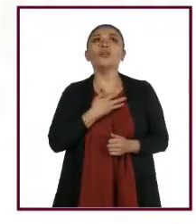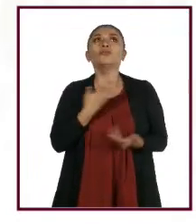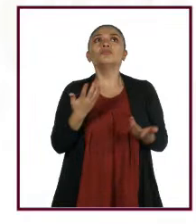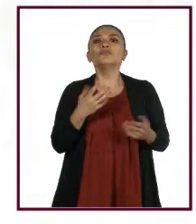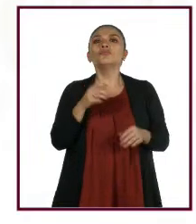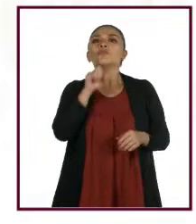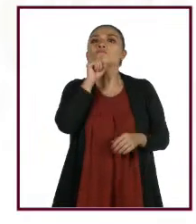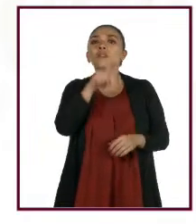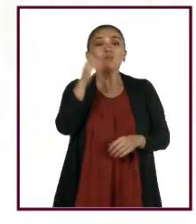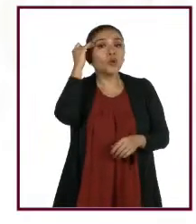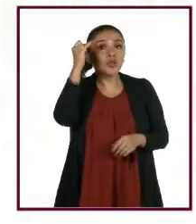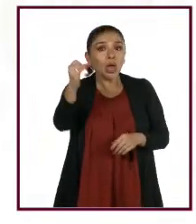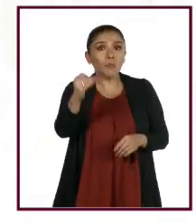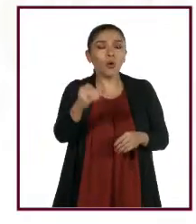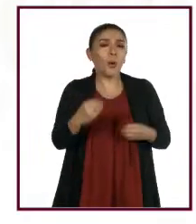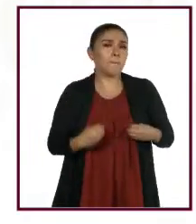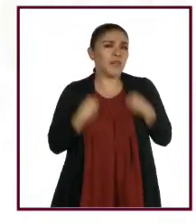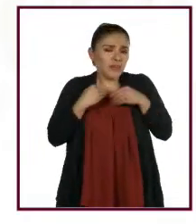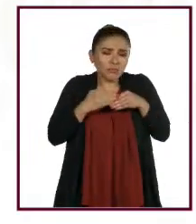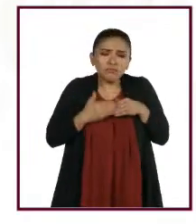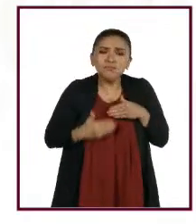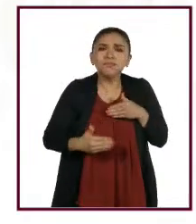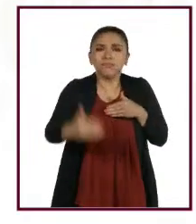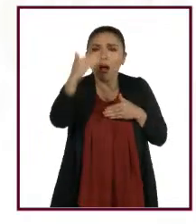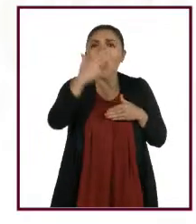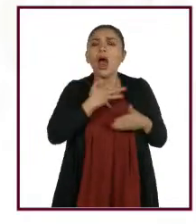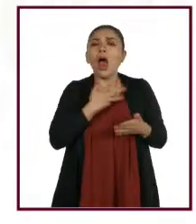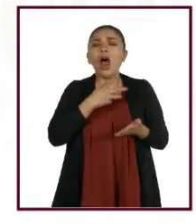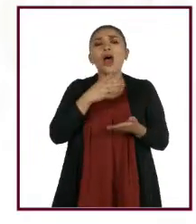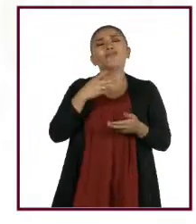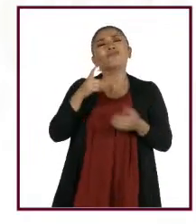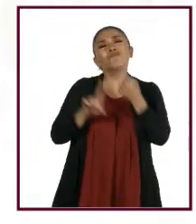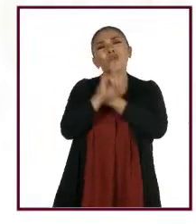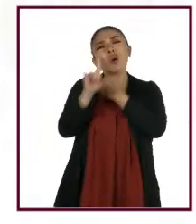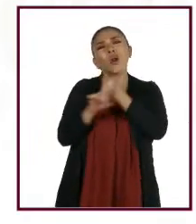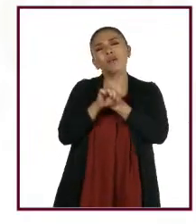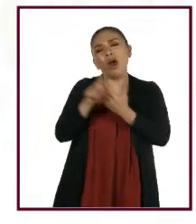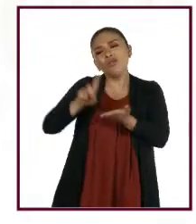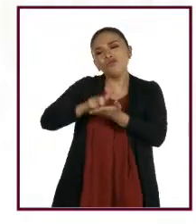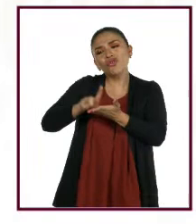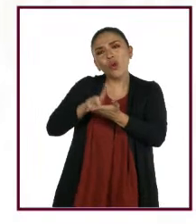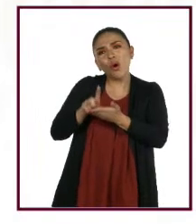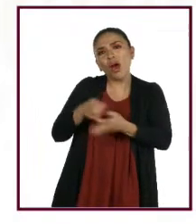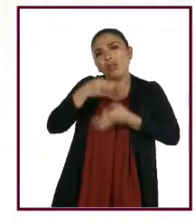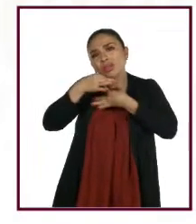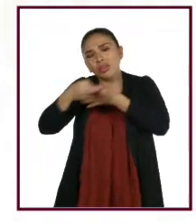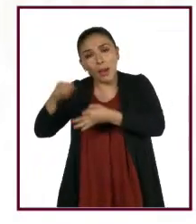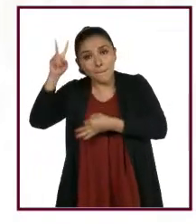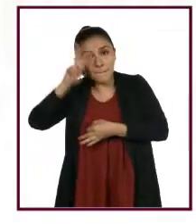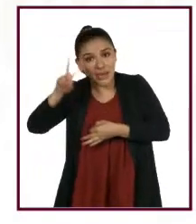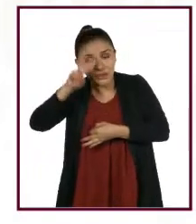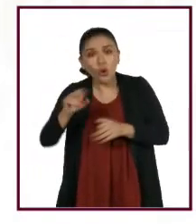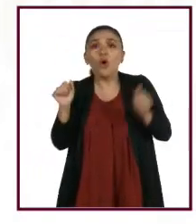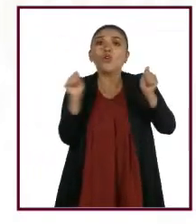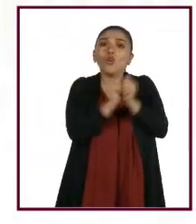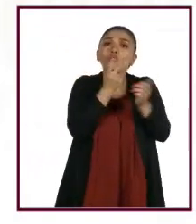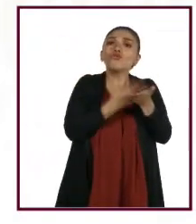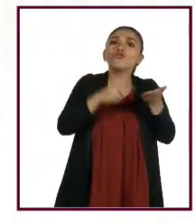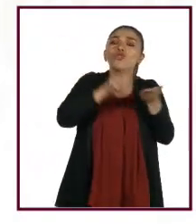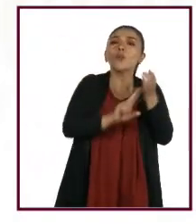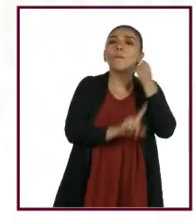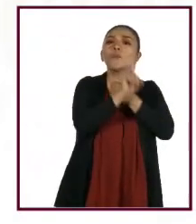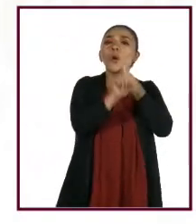secuencial a lo largo del ciclo de la vida de un trastorno adictivo por consumo de sustancias y otro trastorno mental, siendo